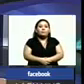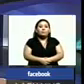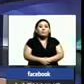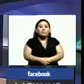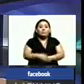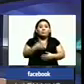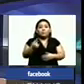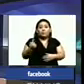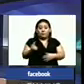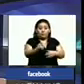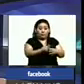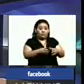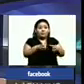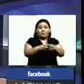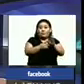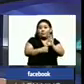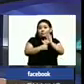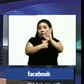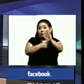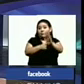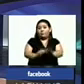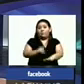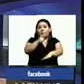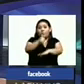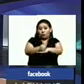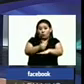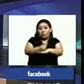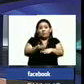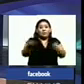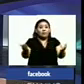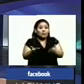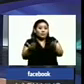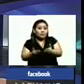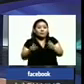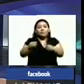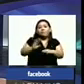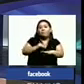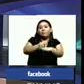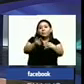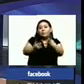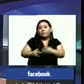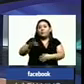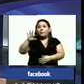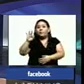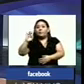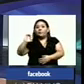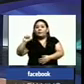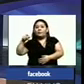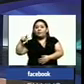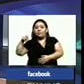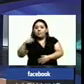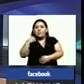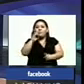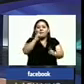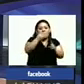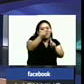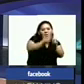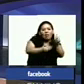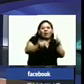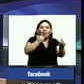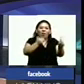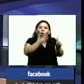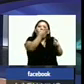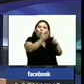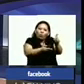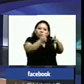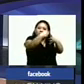Mis representantes de la Fundación de Estudios para la Aplicación del Derecho hablaron sobre el perfil que debe tener el nuevo titular de la Procuraduría